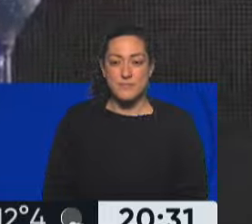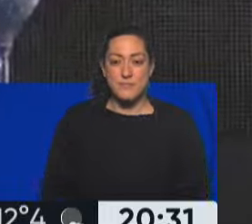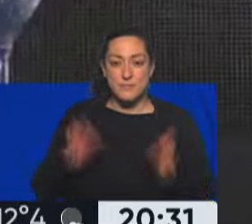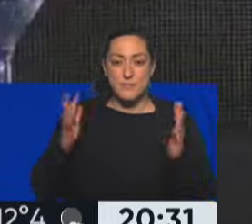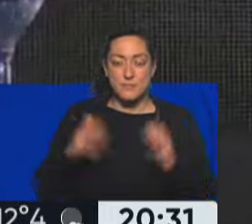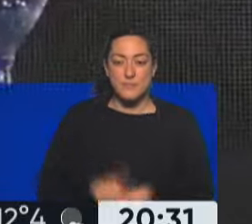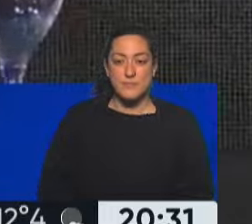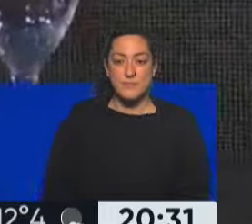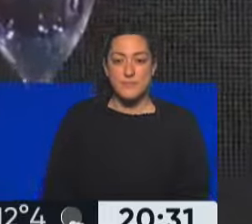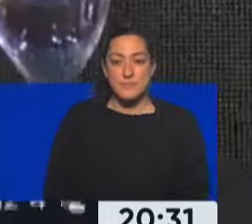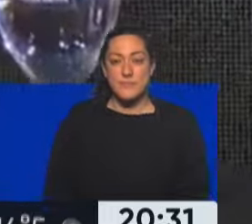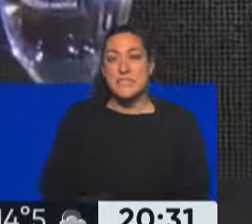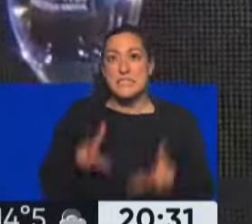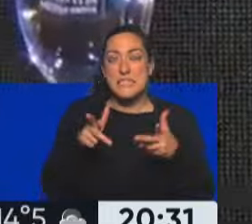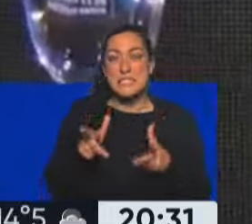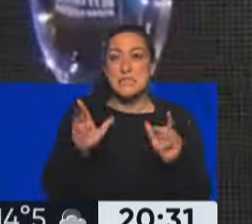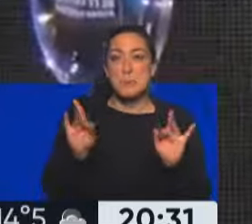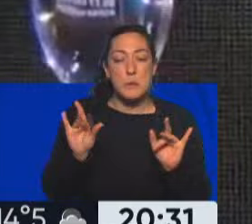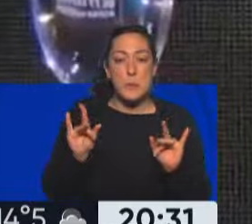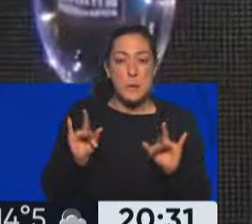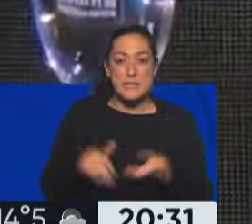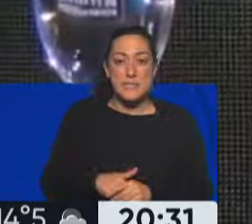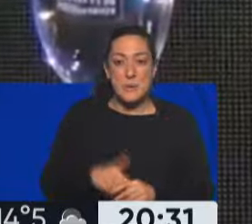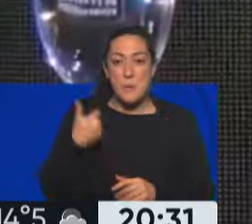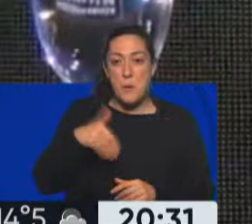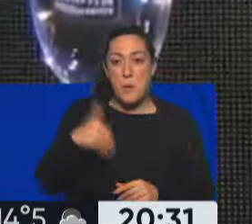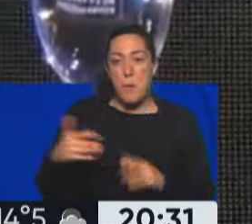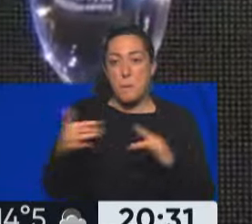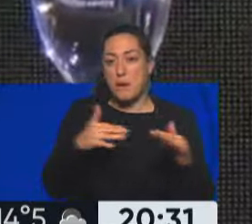Me cuesta hasta decirlo, ¿no? Que será mi último